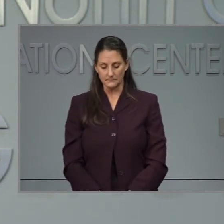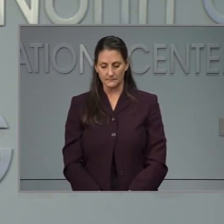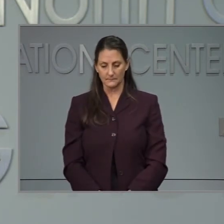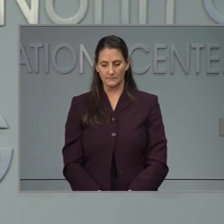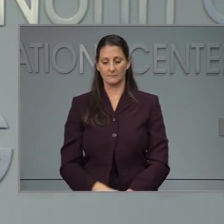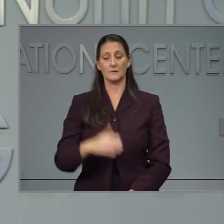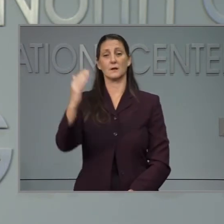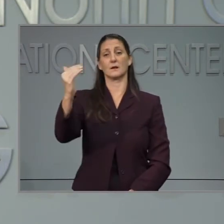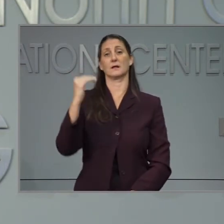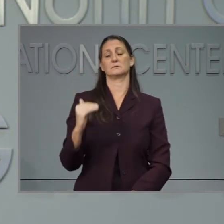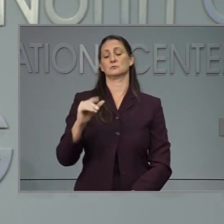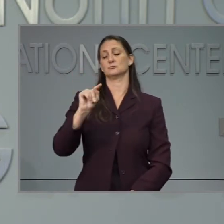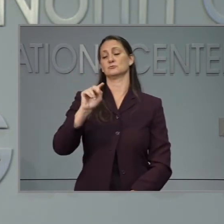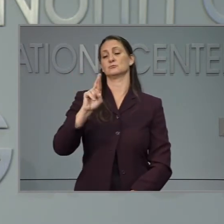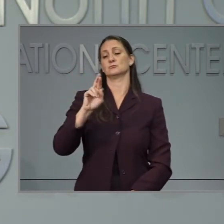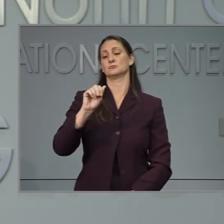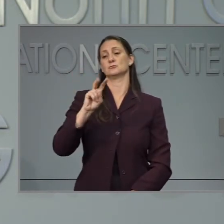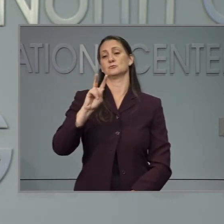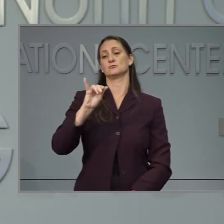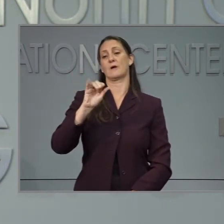Travis Dane, WRAL.